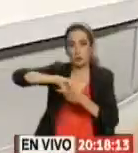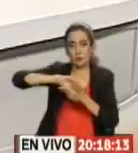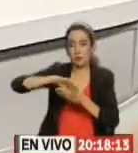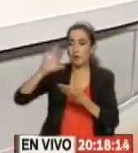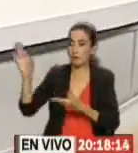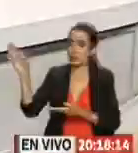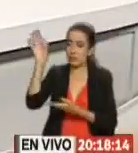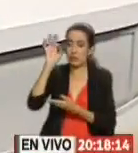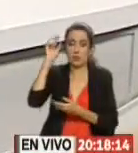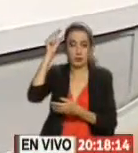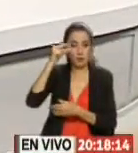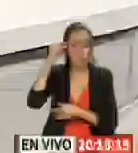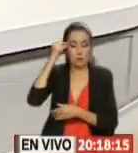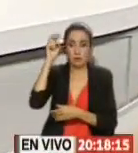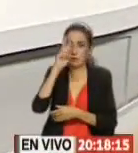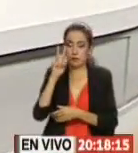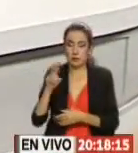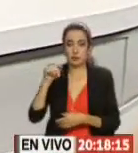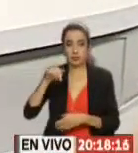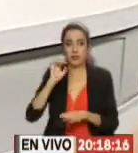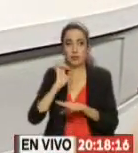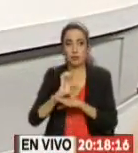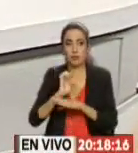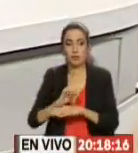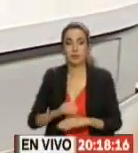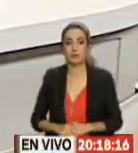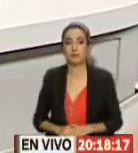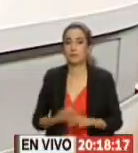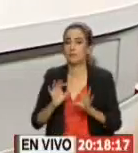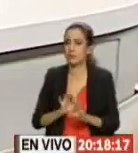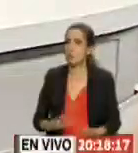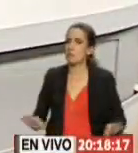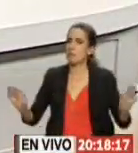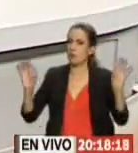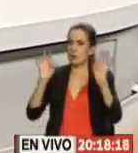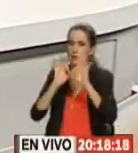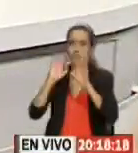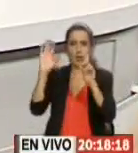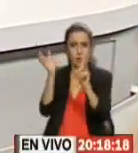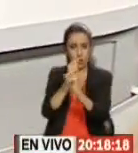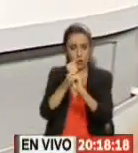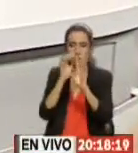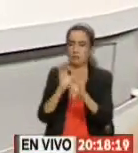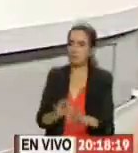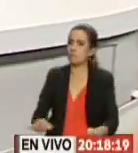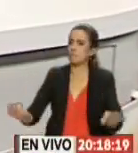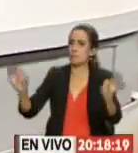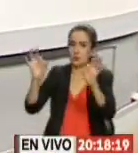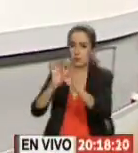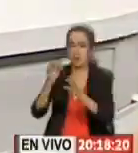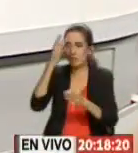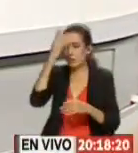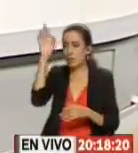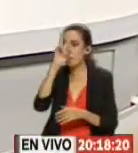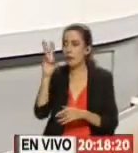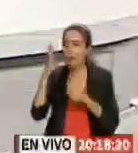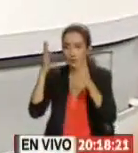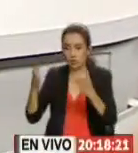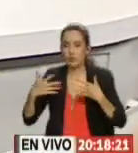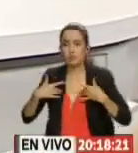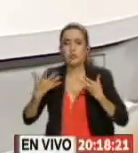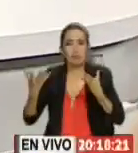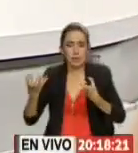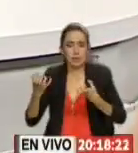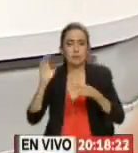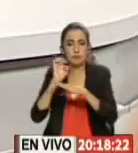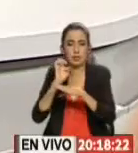representante del gobierno de Venezuela en nuestro país. Es un paso importantísimo y los venezolanos queremos de verdad agradecer al